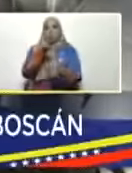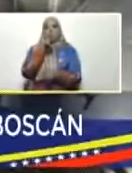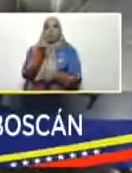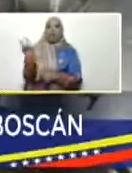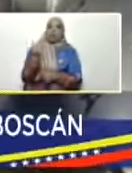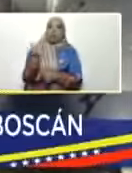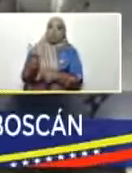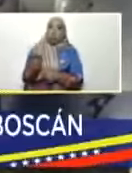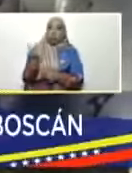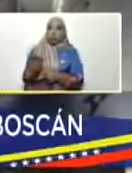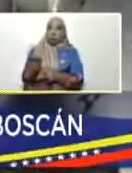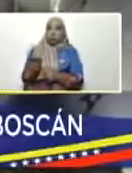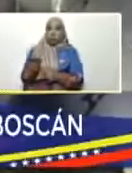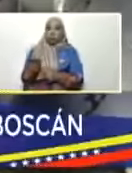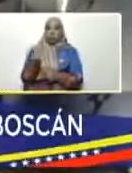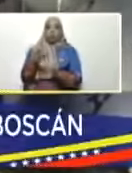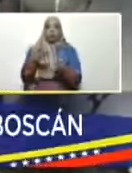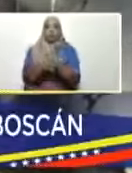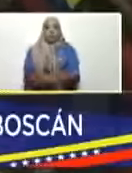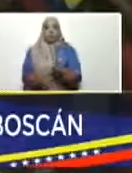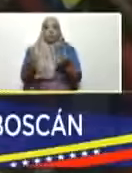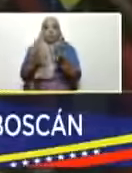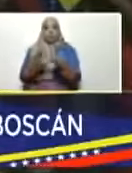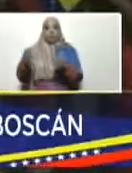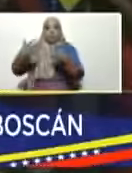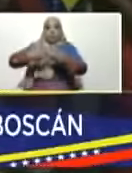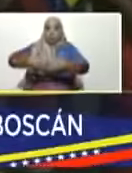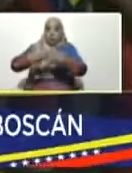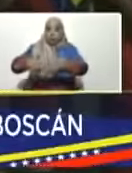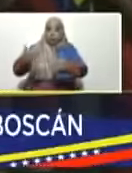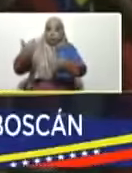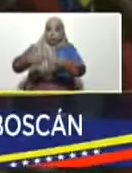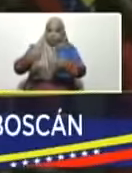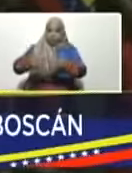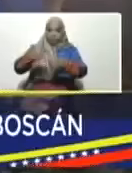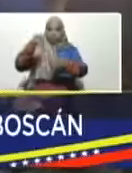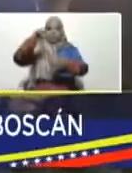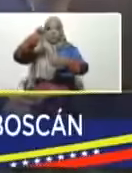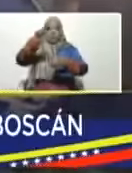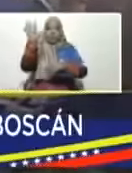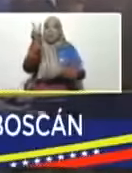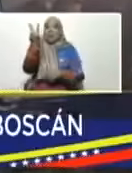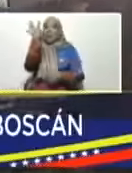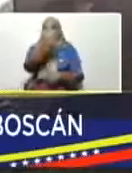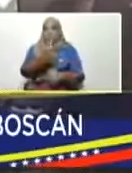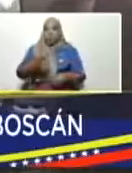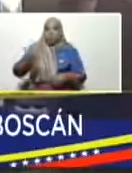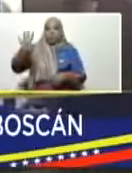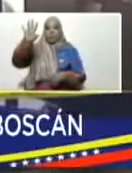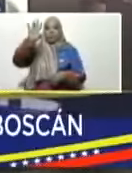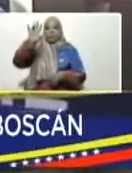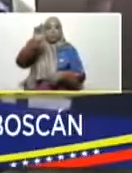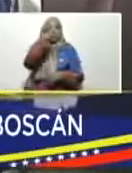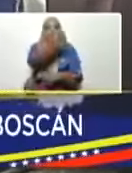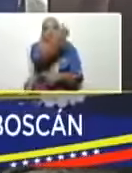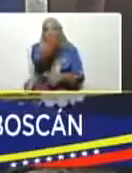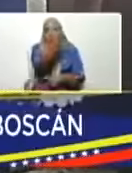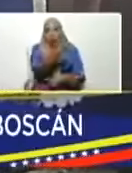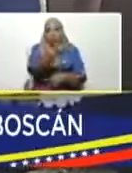venezolano, de lo que llaman la cuenca occidente, ¿correcto? Correcto. Y estamos empeñados